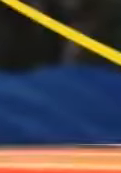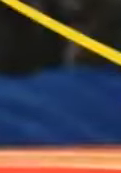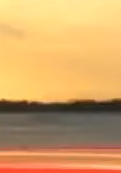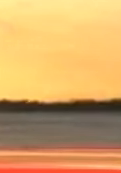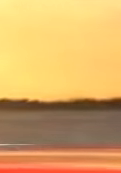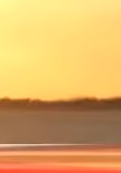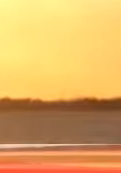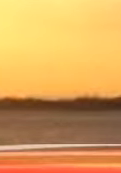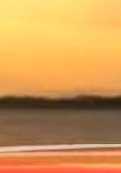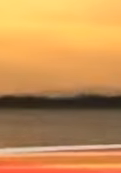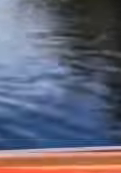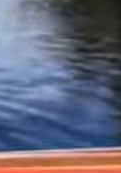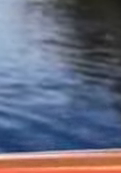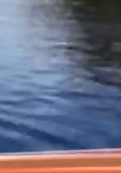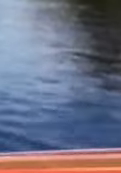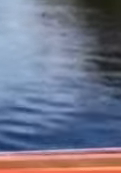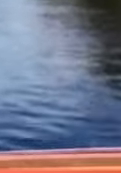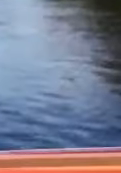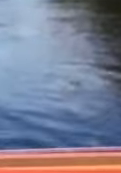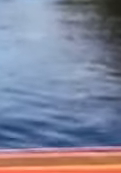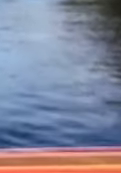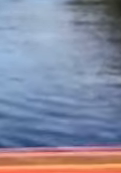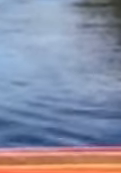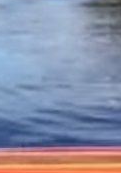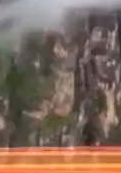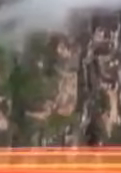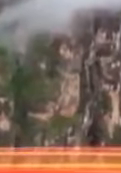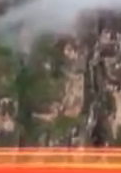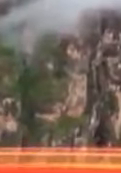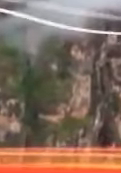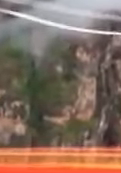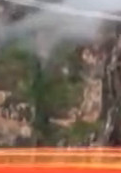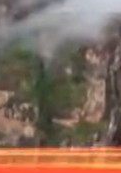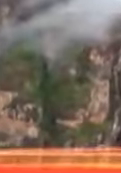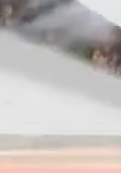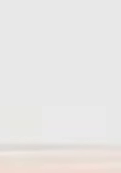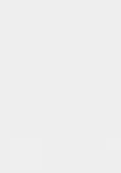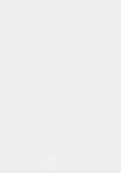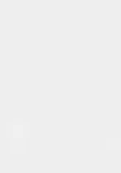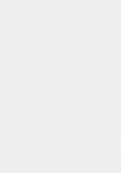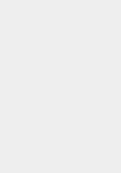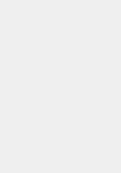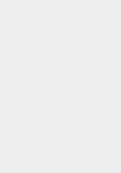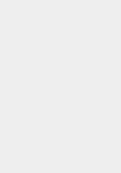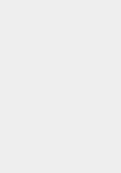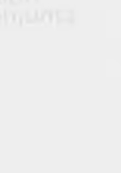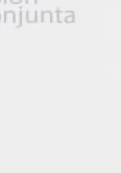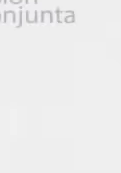Gracias por su atención. Sigamos haciendo patria.